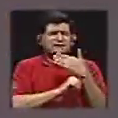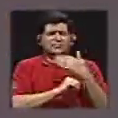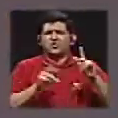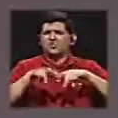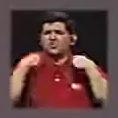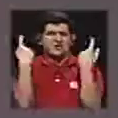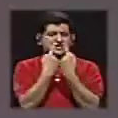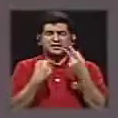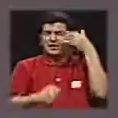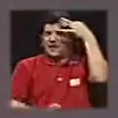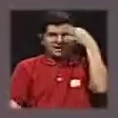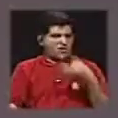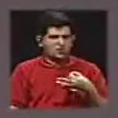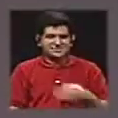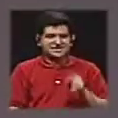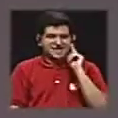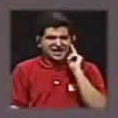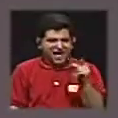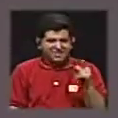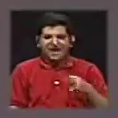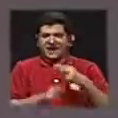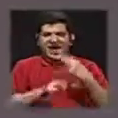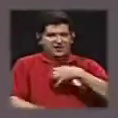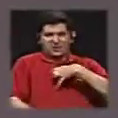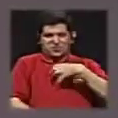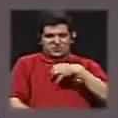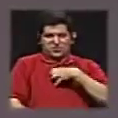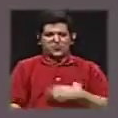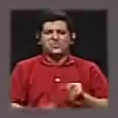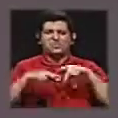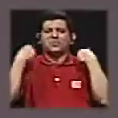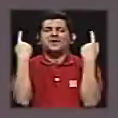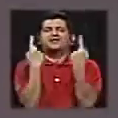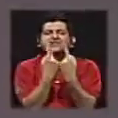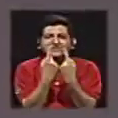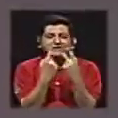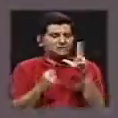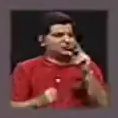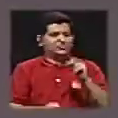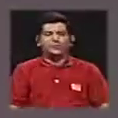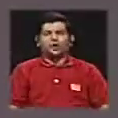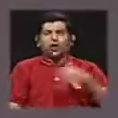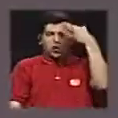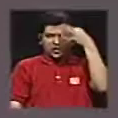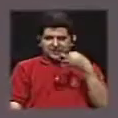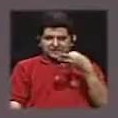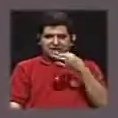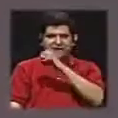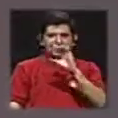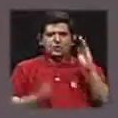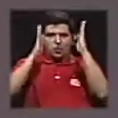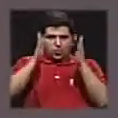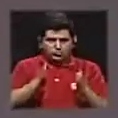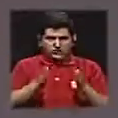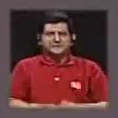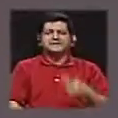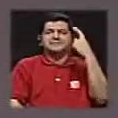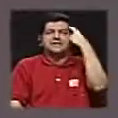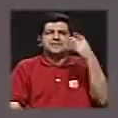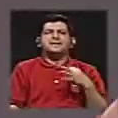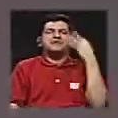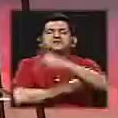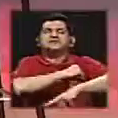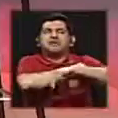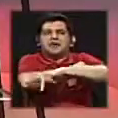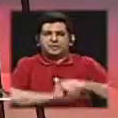una posición de él a nombre del partido, uh-huh, tal. Era una posición de costarricense comprometido con el futuro del país.